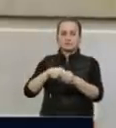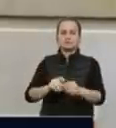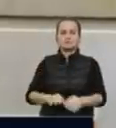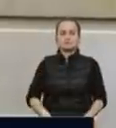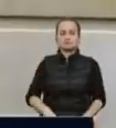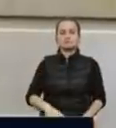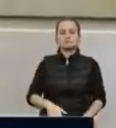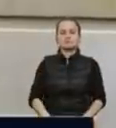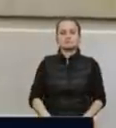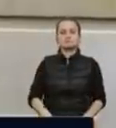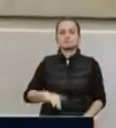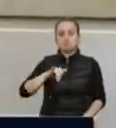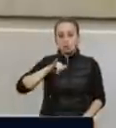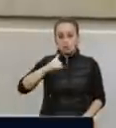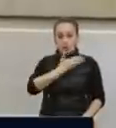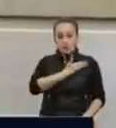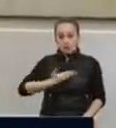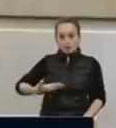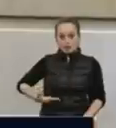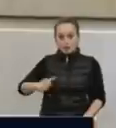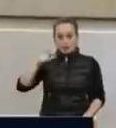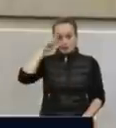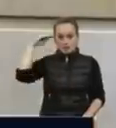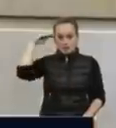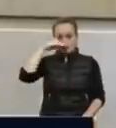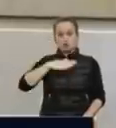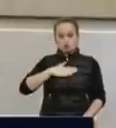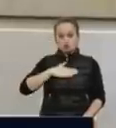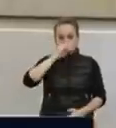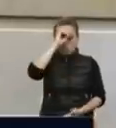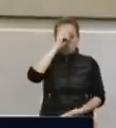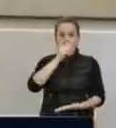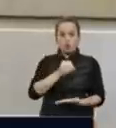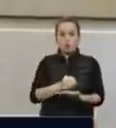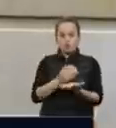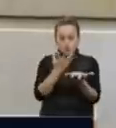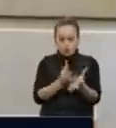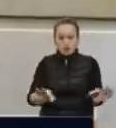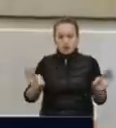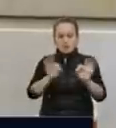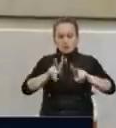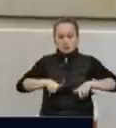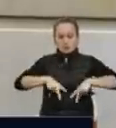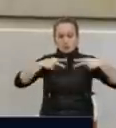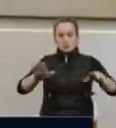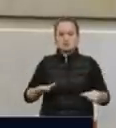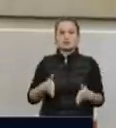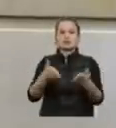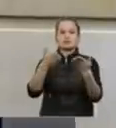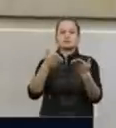Porque como él, yo también considero que hay que privilegiar la vida.